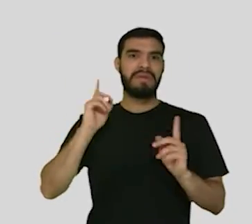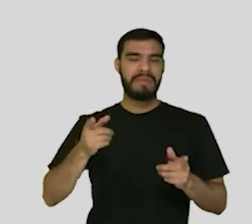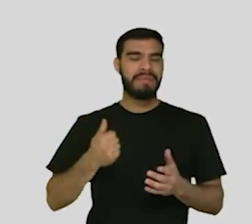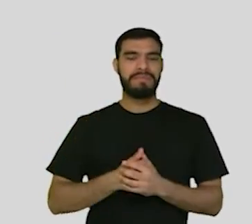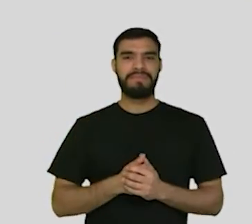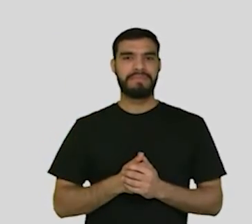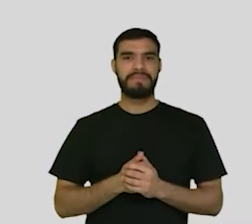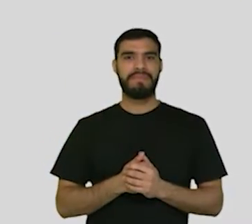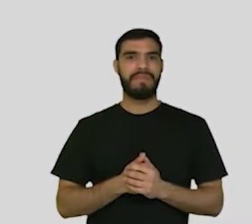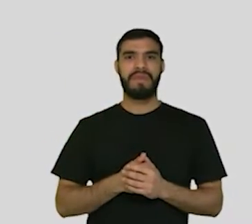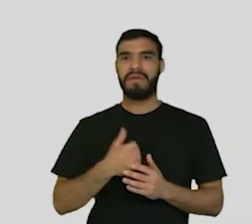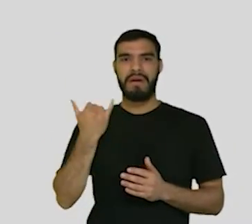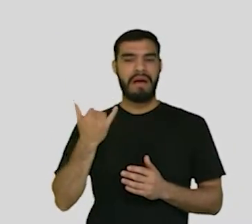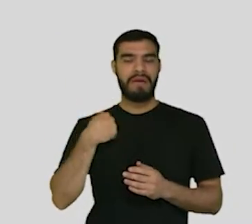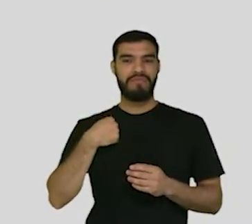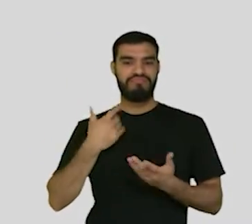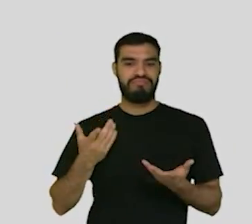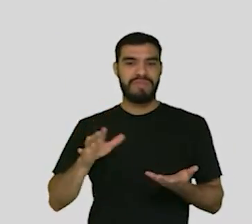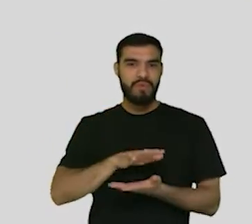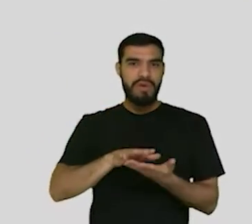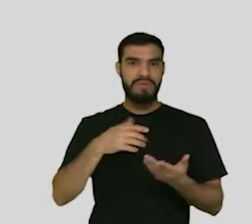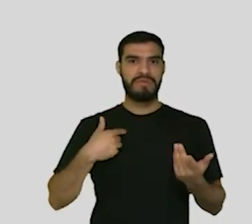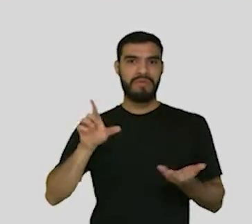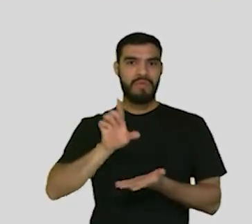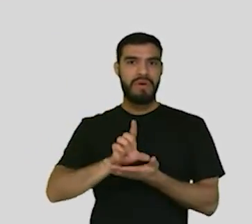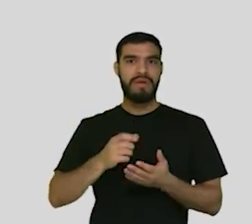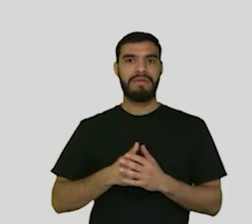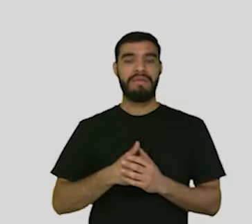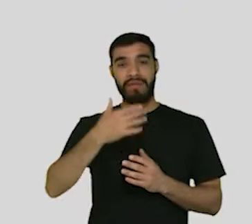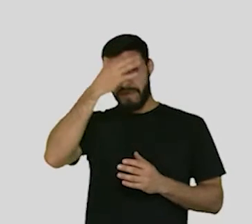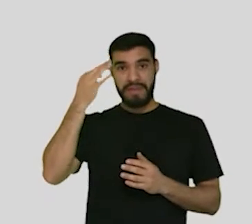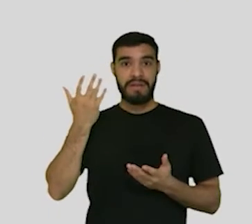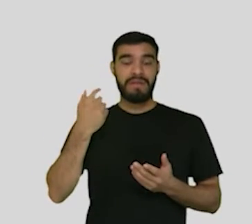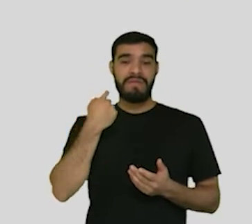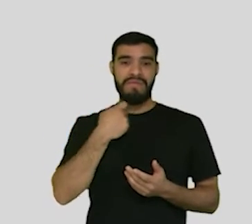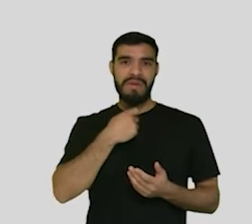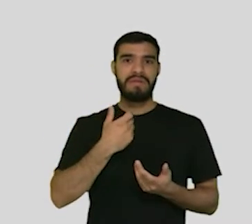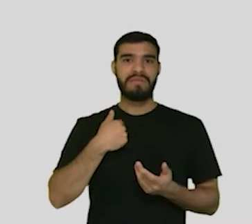Amboe, Tapisa, Aturenondepe, Indígena, indígena, campesina,